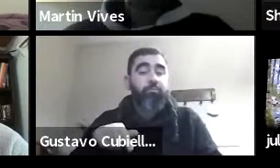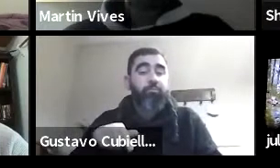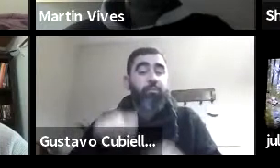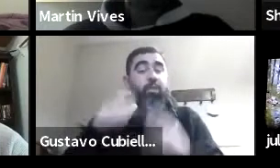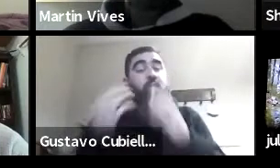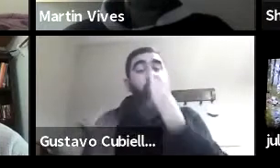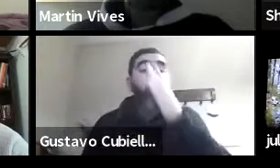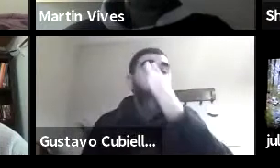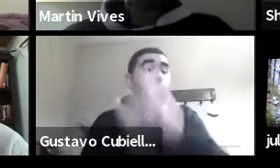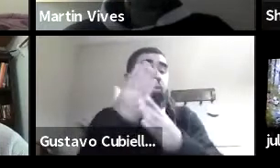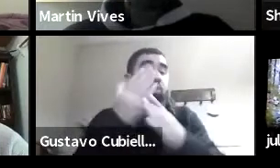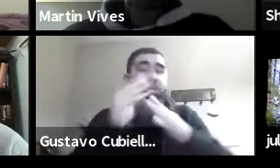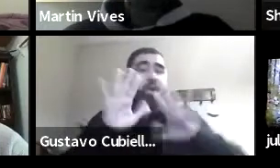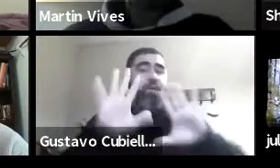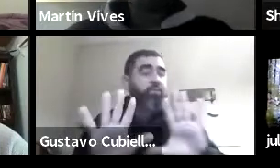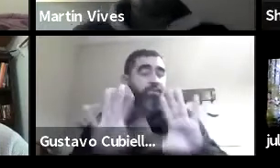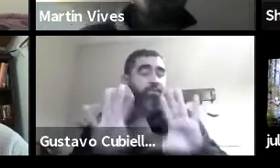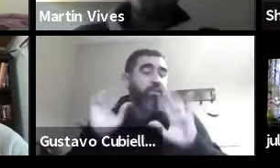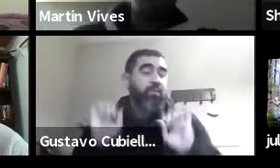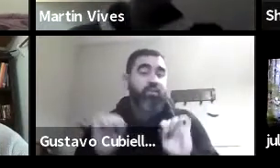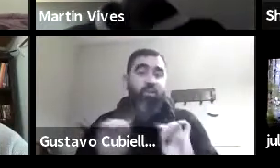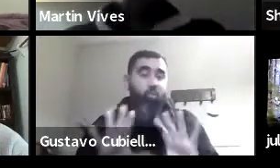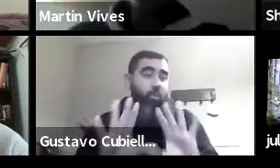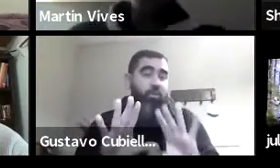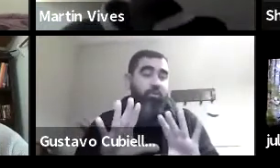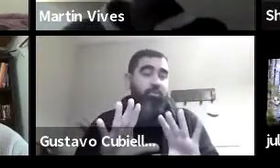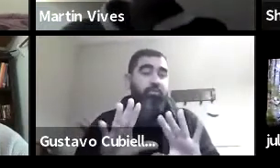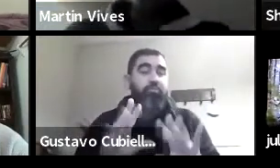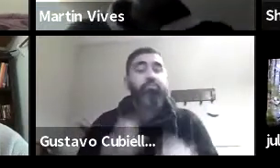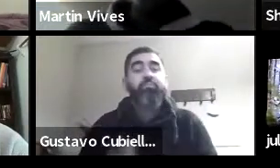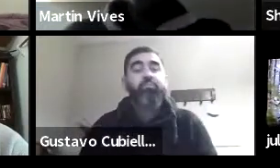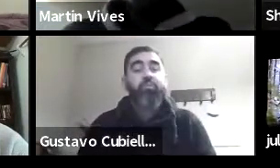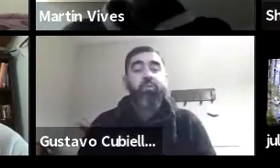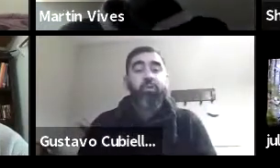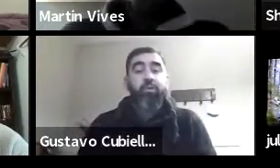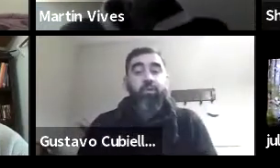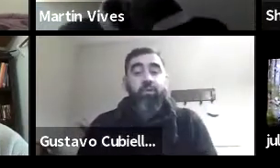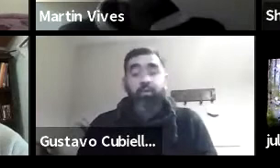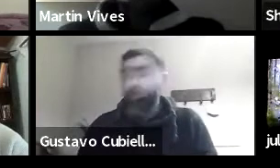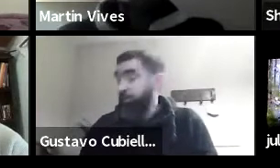de prescindencia, el modelo de rehabilitación, de